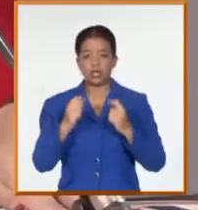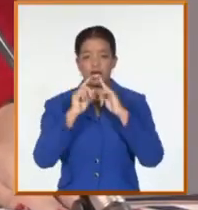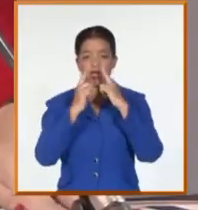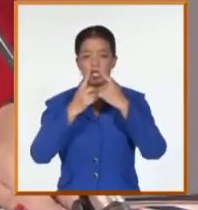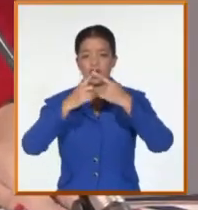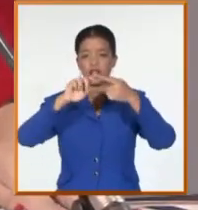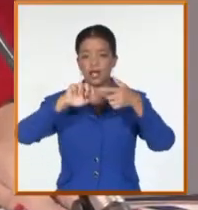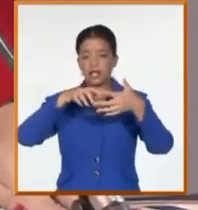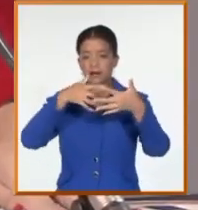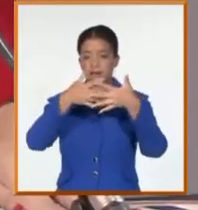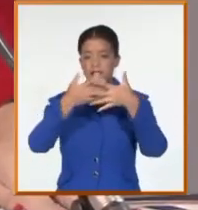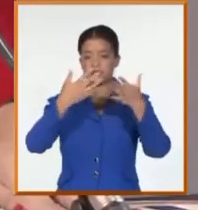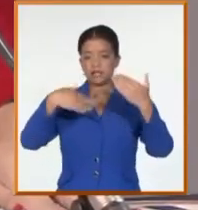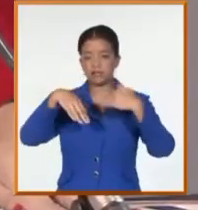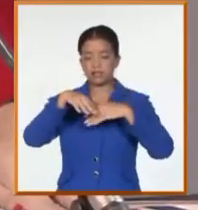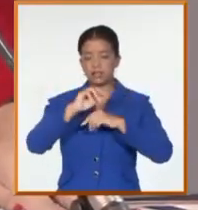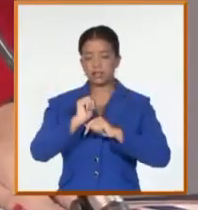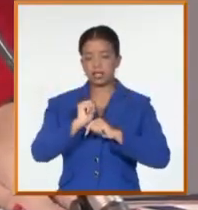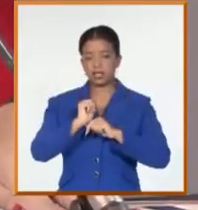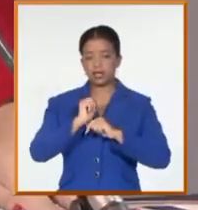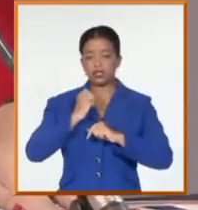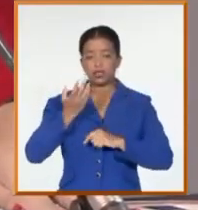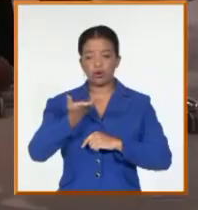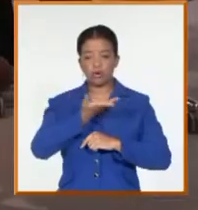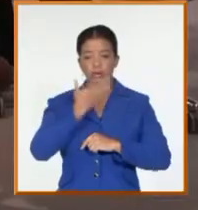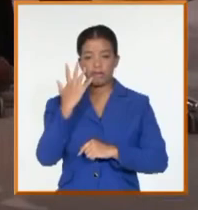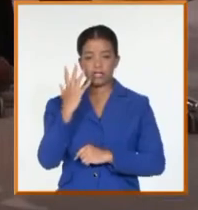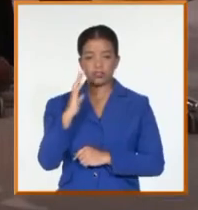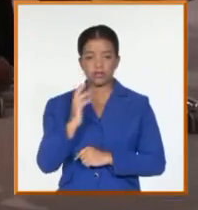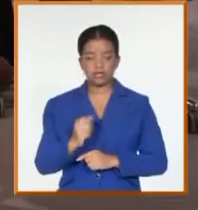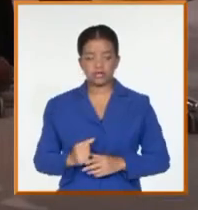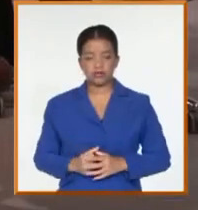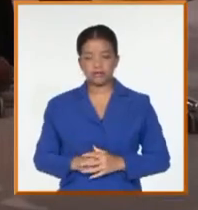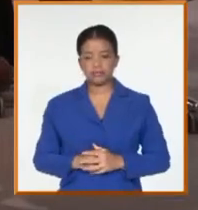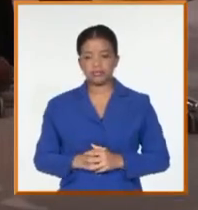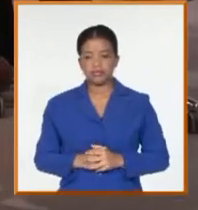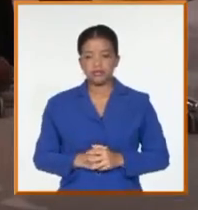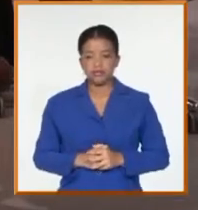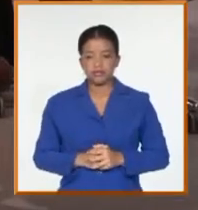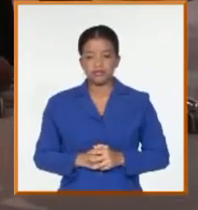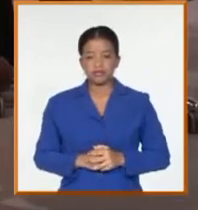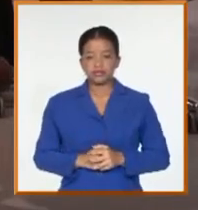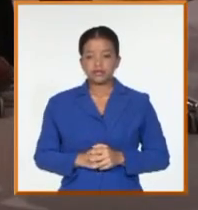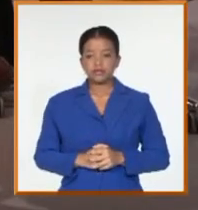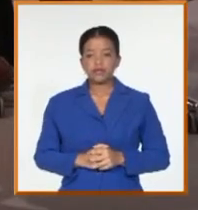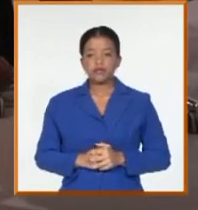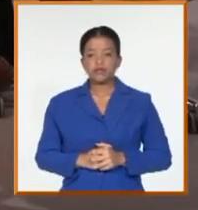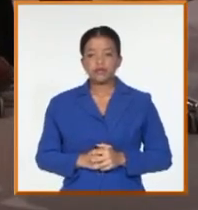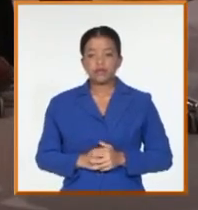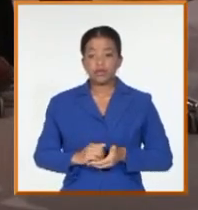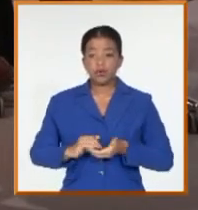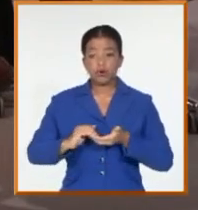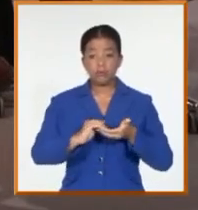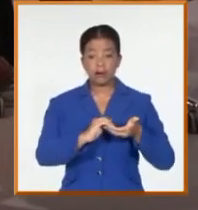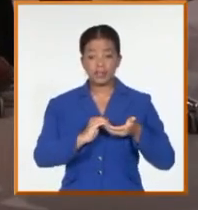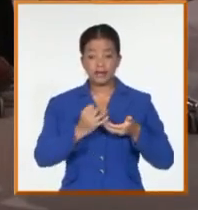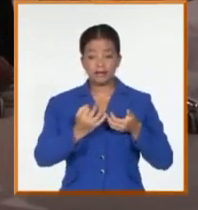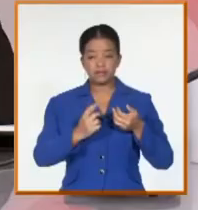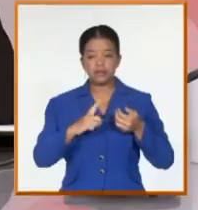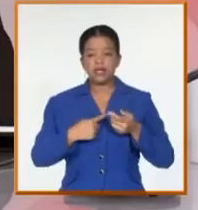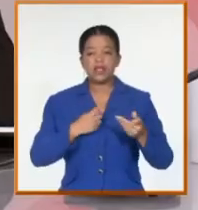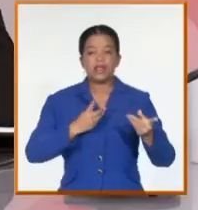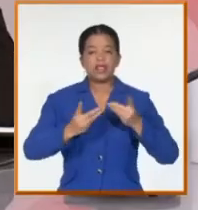empresa del Ministerio de comercio exterior del sector que atiende el comercio con ellos estaremos pues conversando